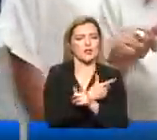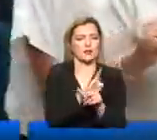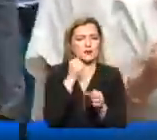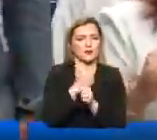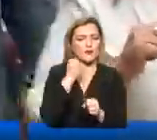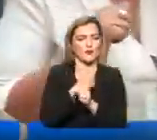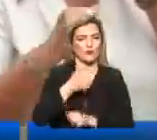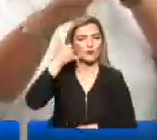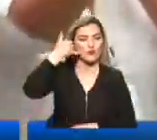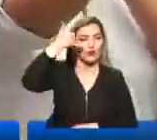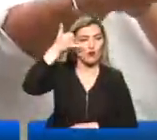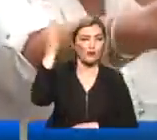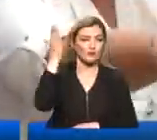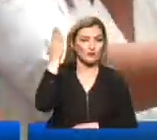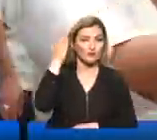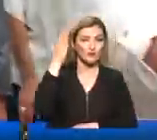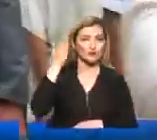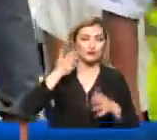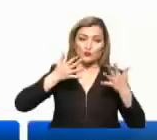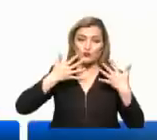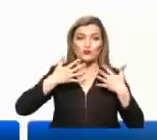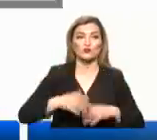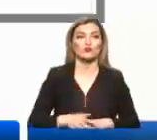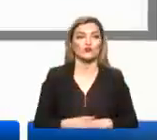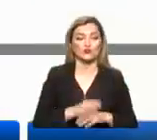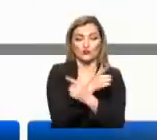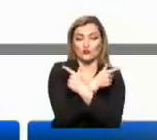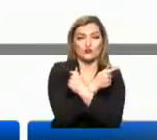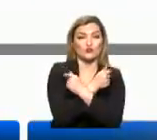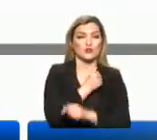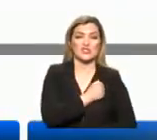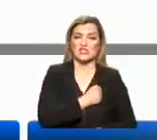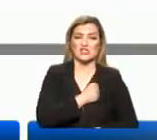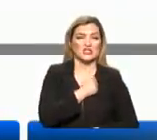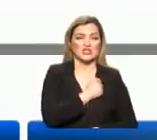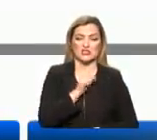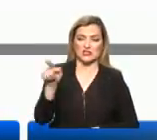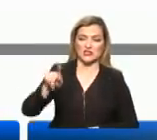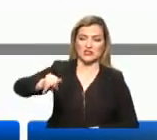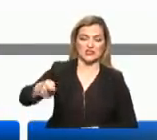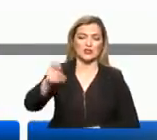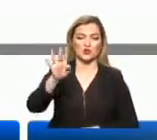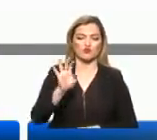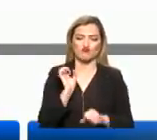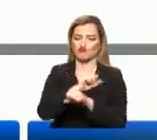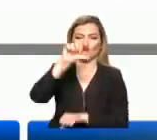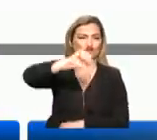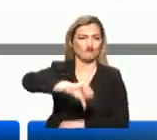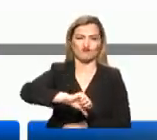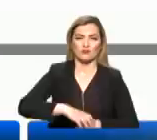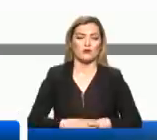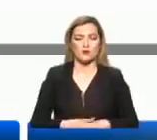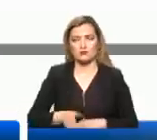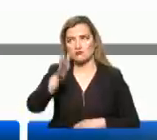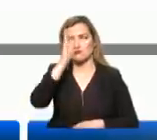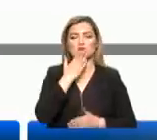llamada telefónica lo hizo también la alcaldesa de Guayaquil, Cintia Viteri, y en su Twitter lamentó profundamente lo ocurrido, rechazándolo enérgicamente. Gracias a Dios,